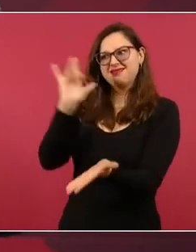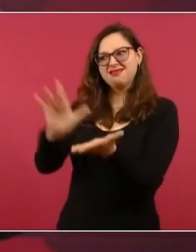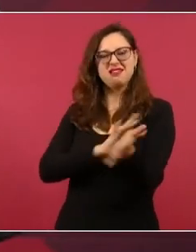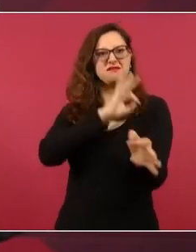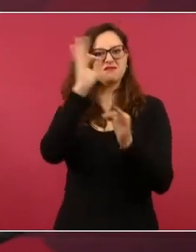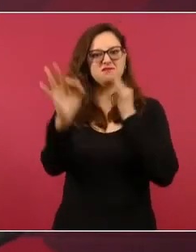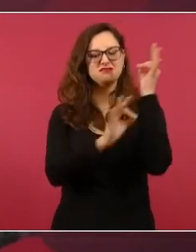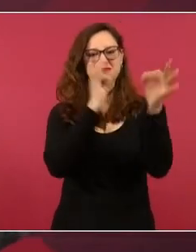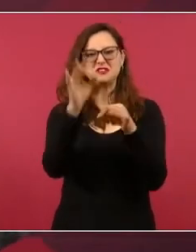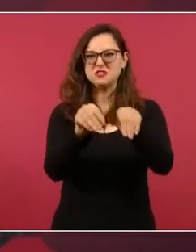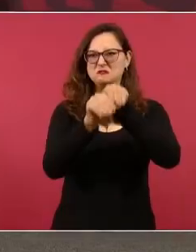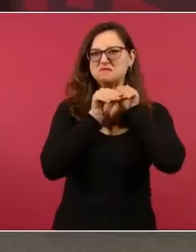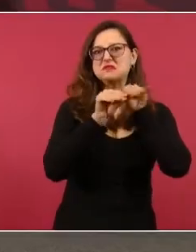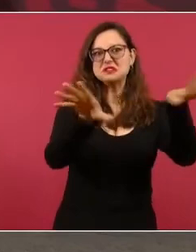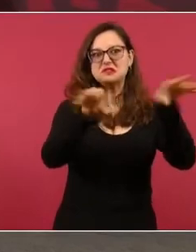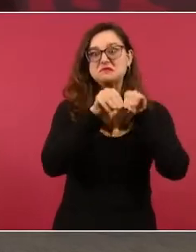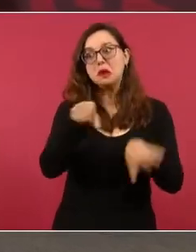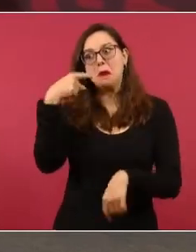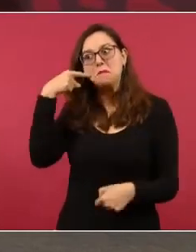un amarillismo